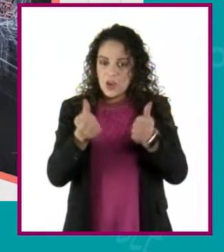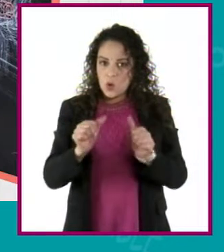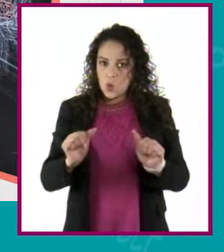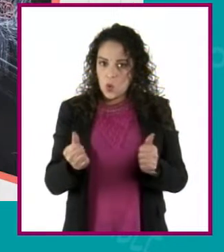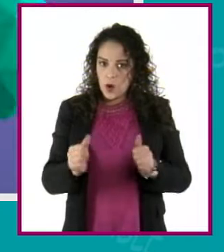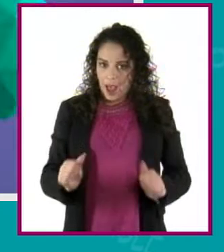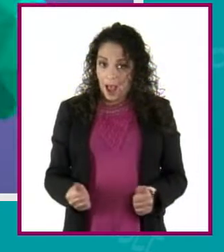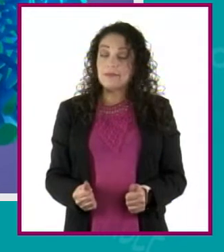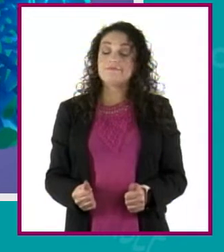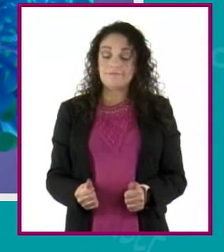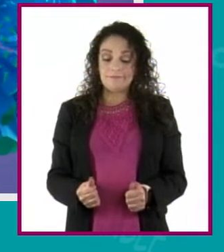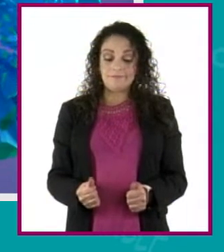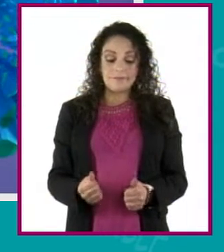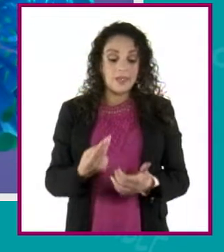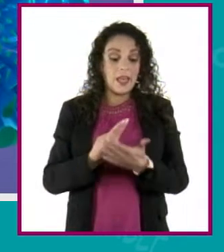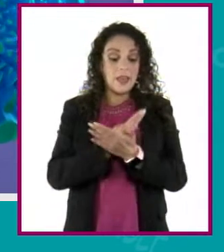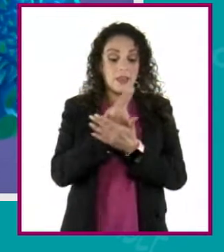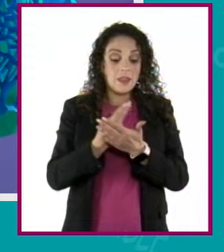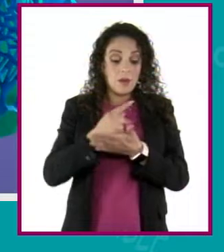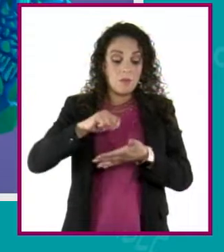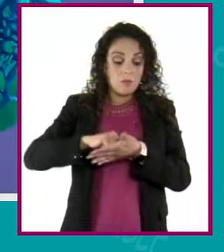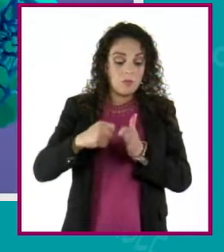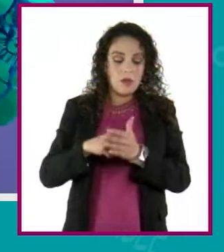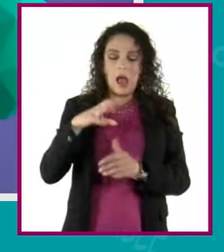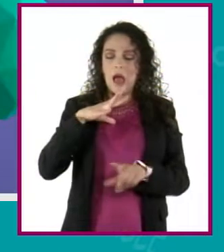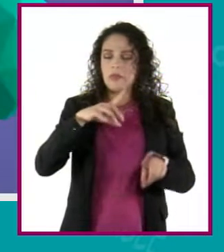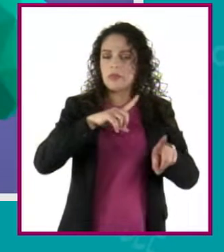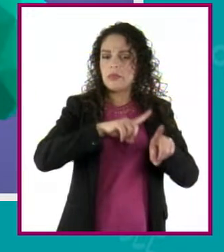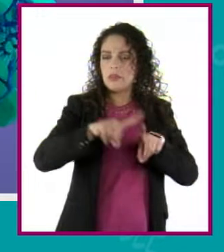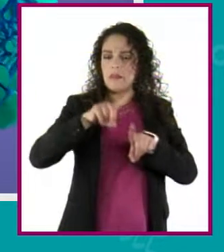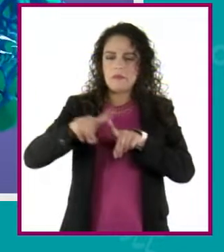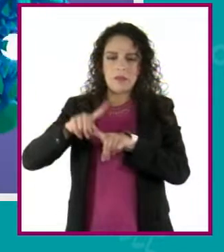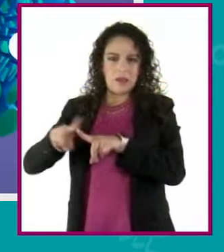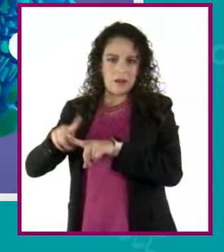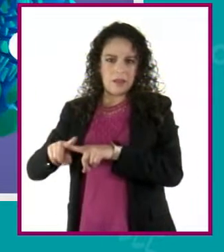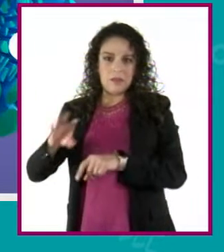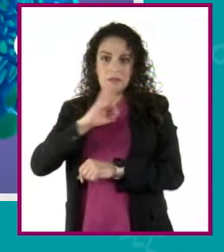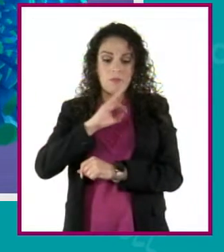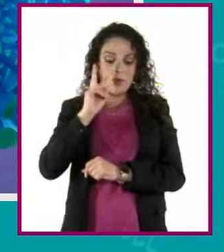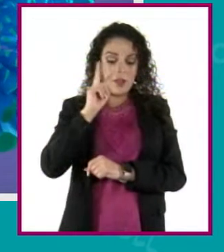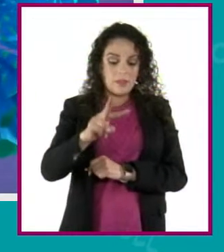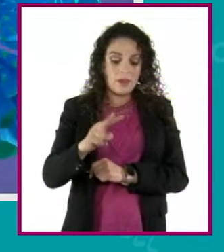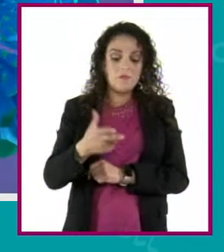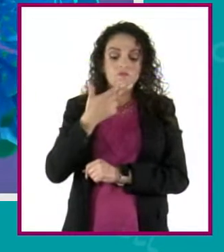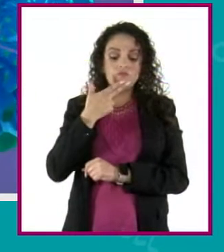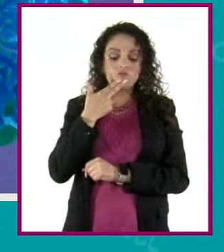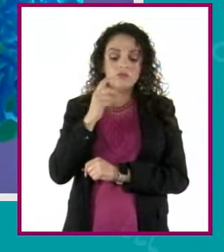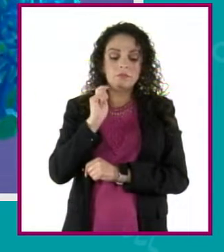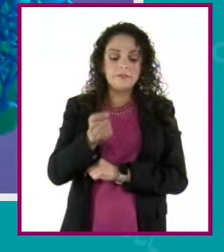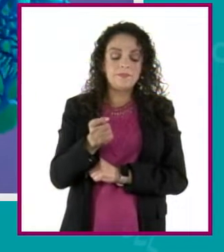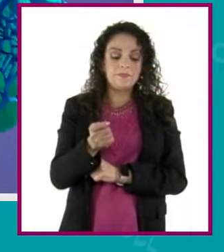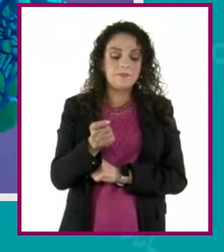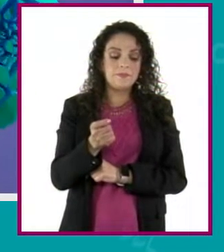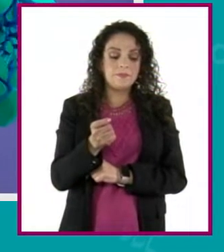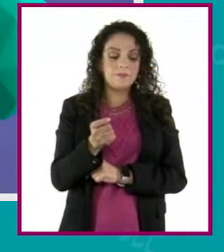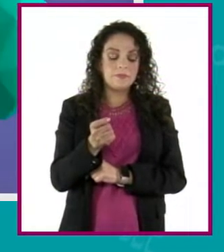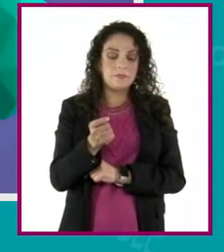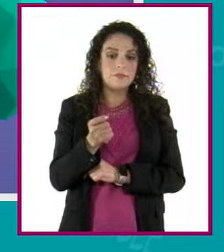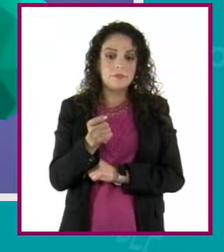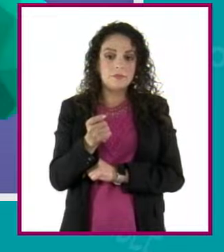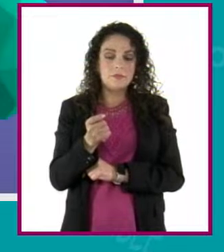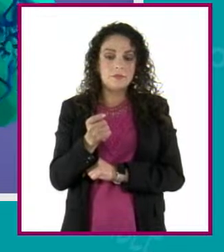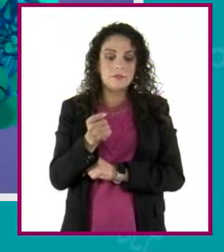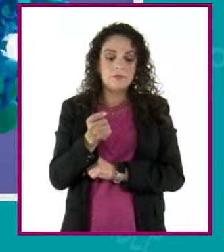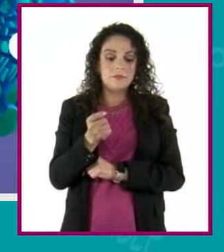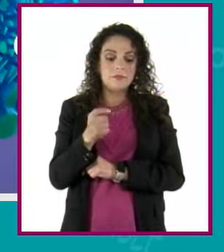Pero pues el dibujo técnico tiene diferentes aplicaciones. Podemos ver el uso en el